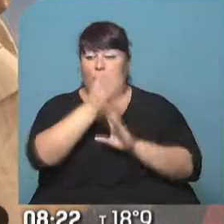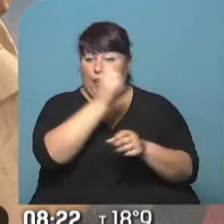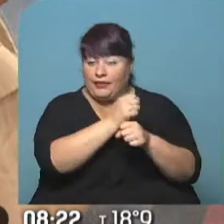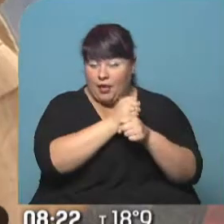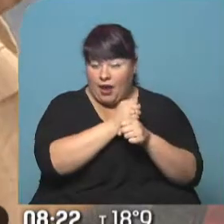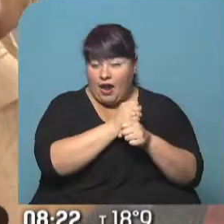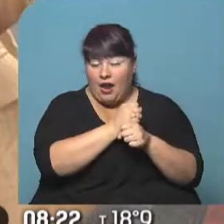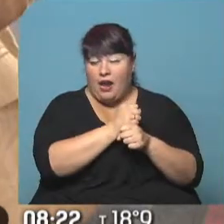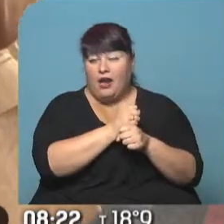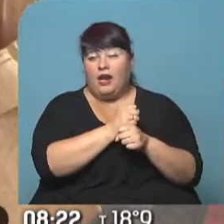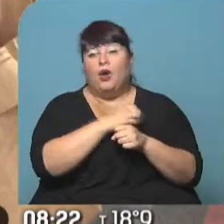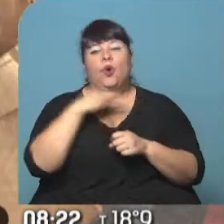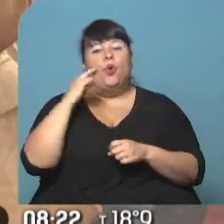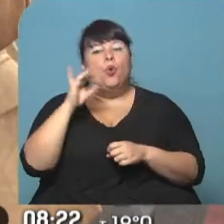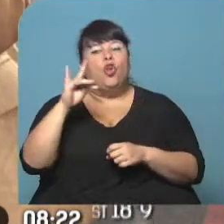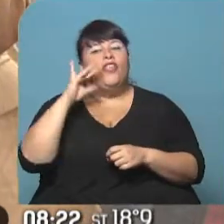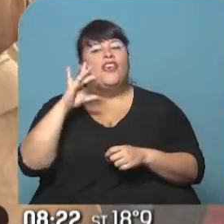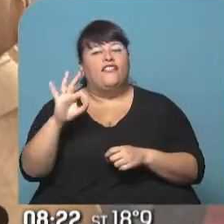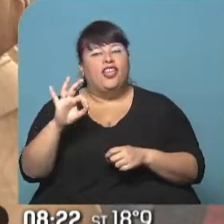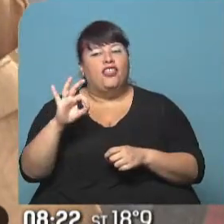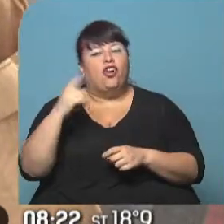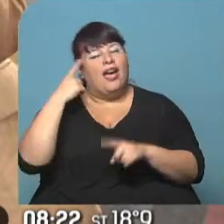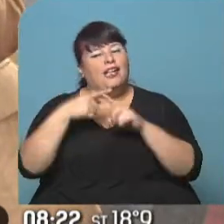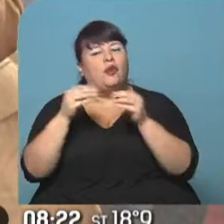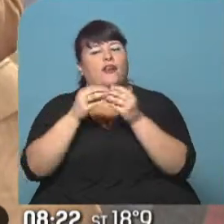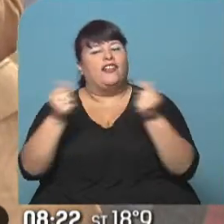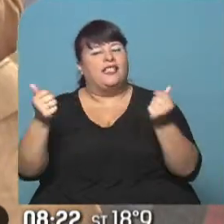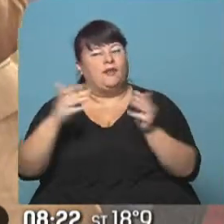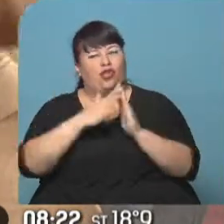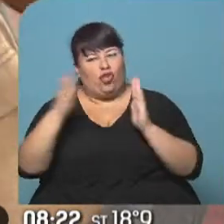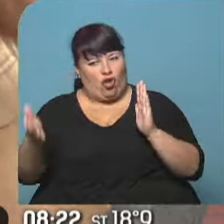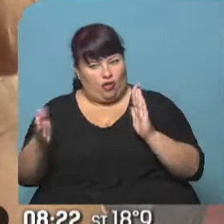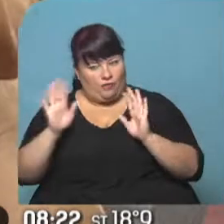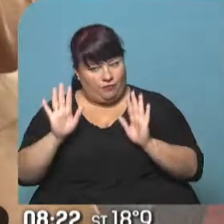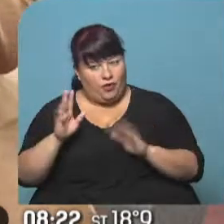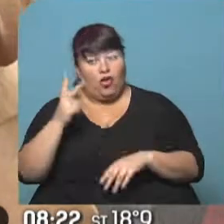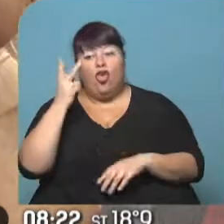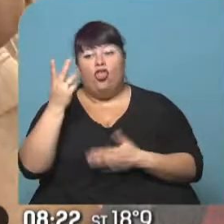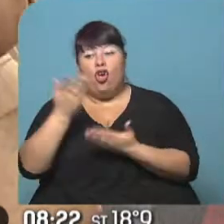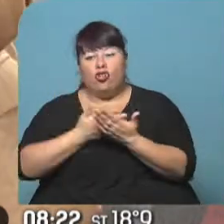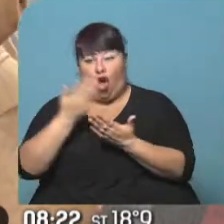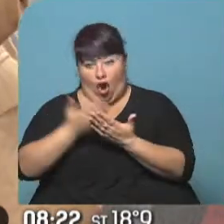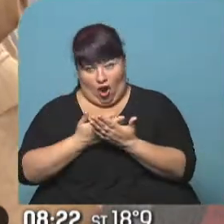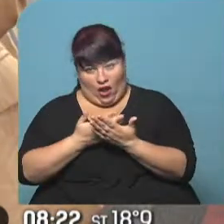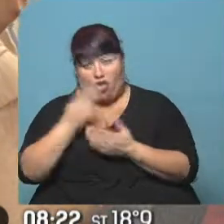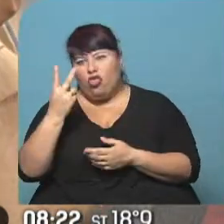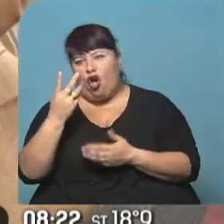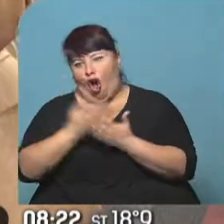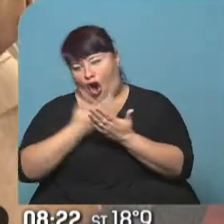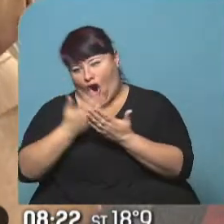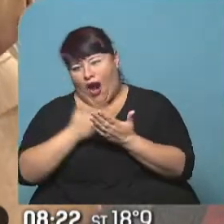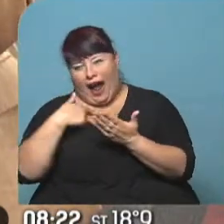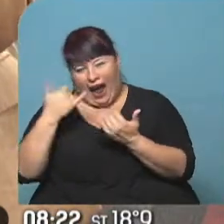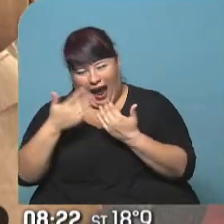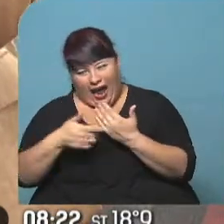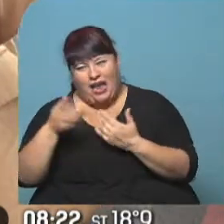trabajo. Julio Miguel de Vido habrá sido un compañero invisible todo este tiempo. Y son dos hojas, no miento, son dos hojas que, bueno, las